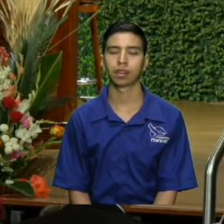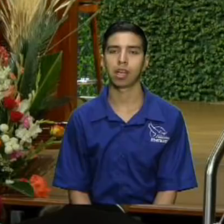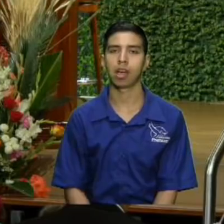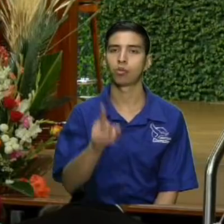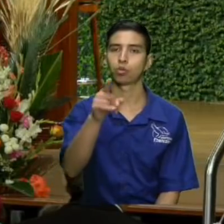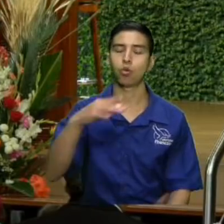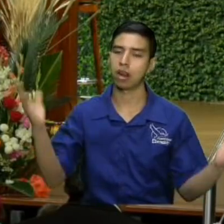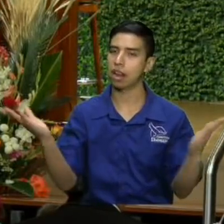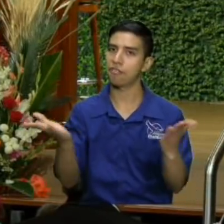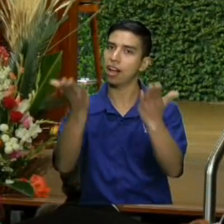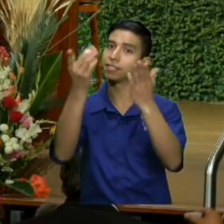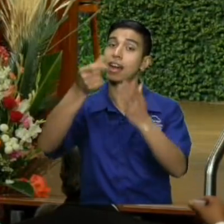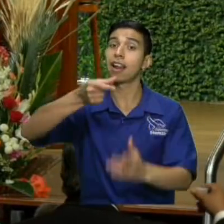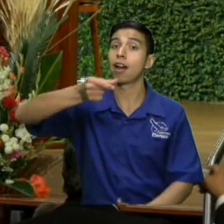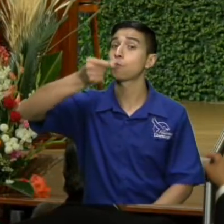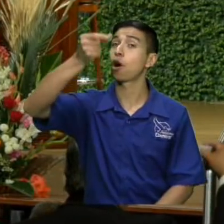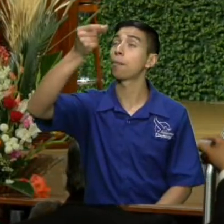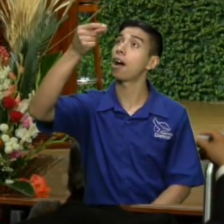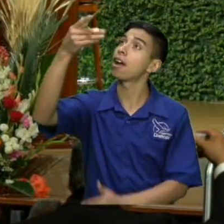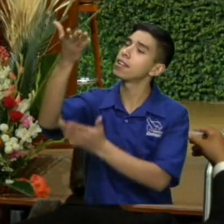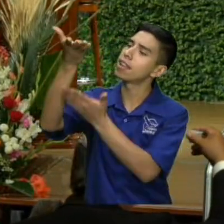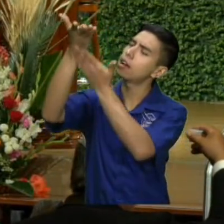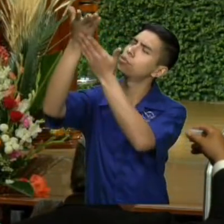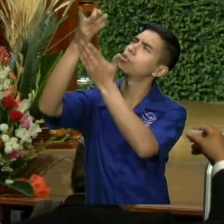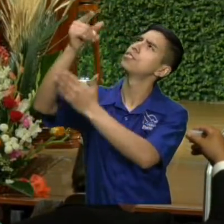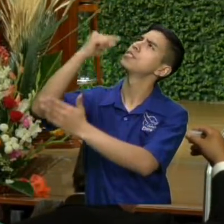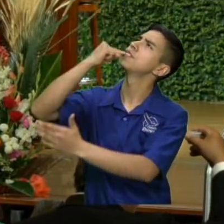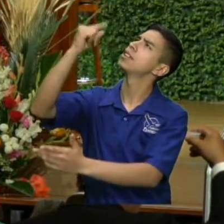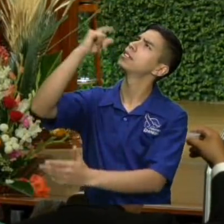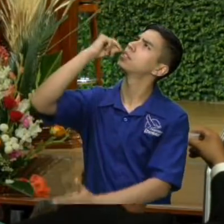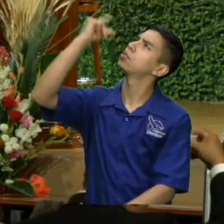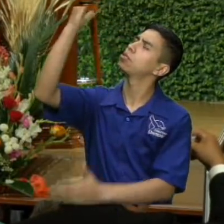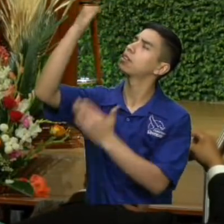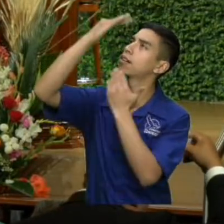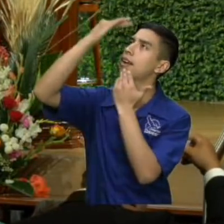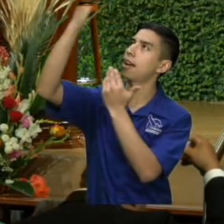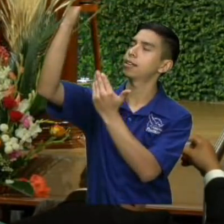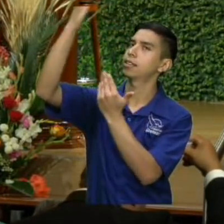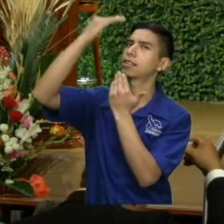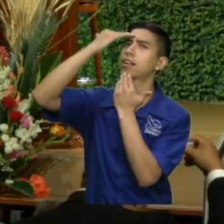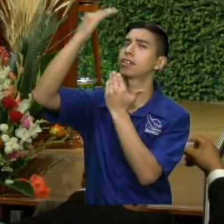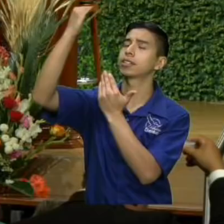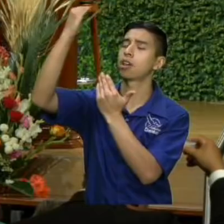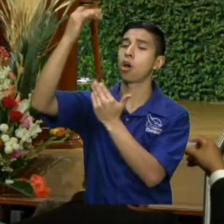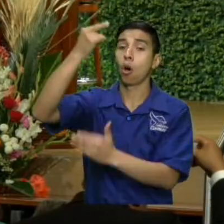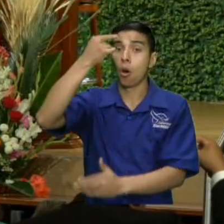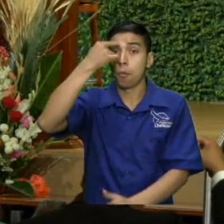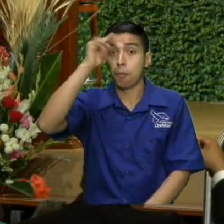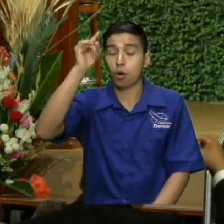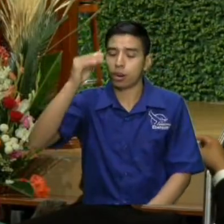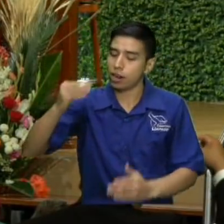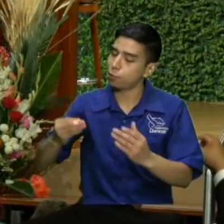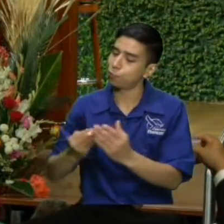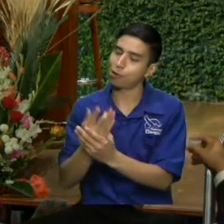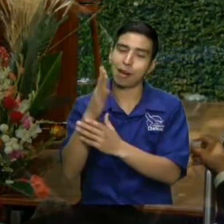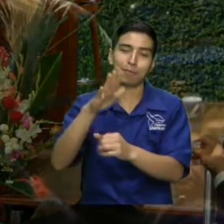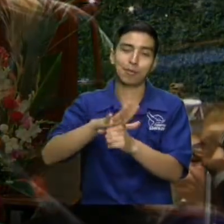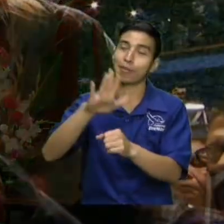Levanta tu copa así en alto, la copa del nuevo pacto, y dile gracias por el nuevo pacto en tu sangre.